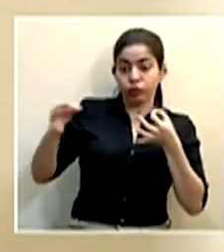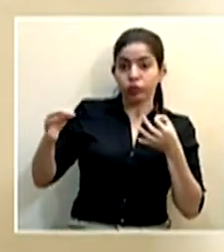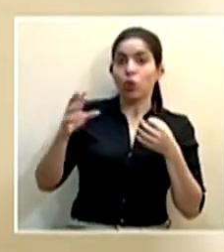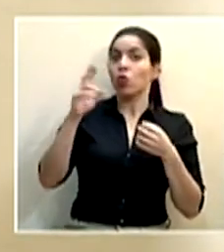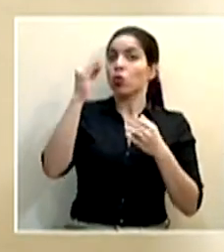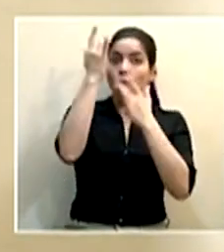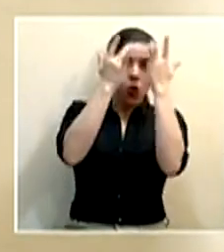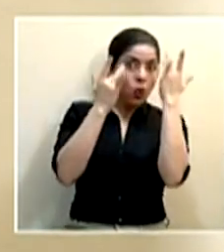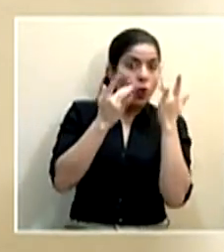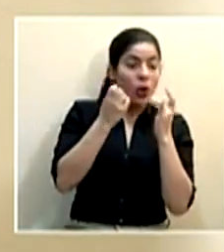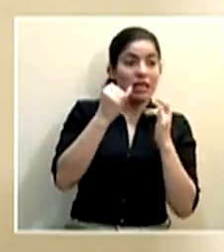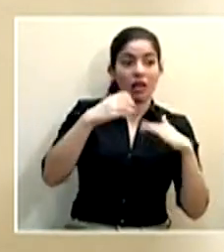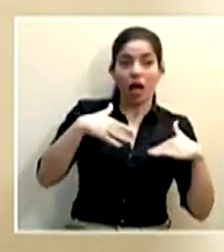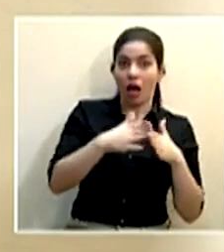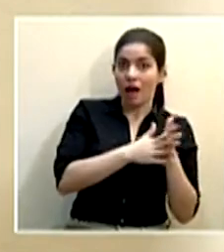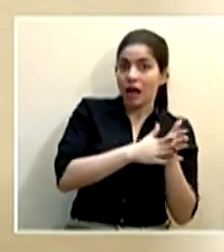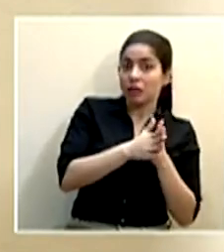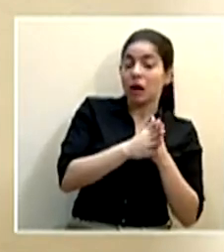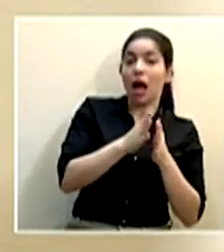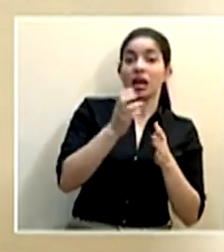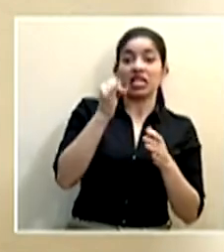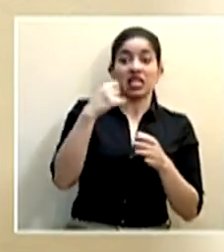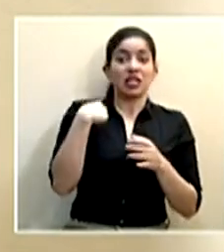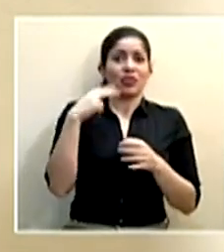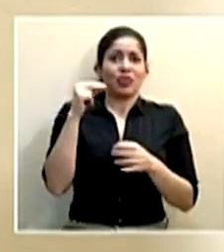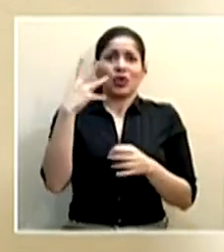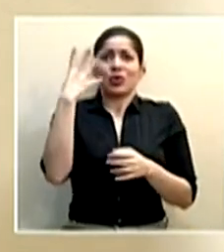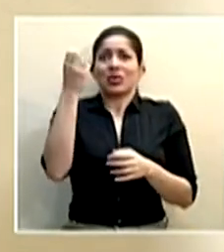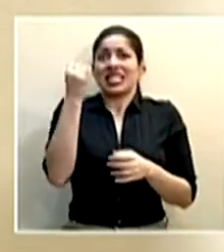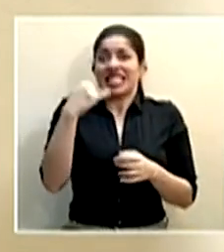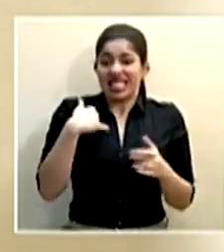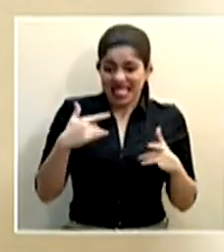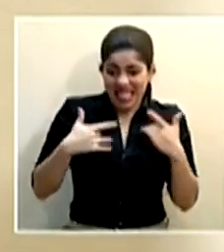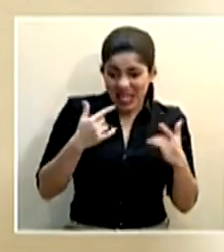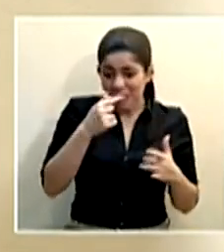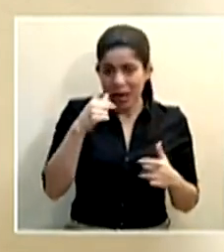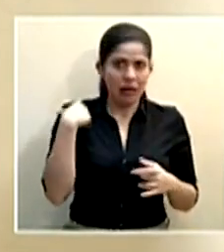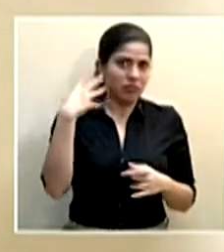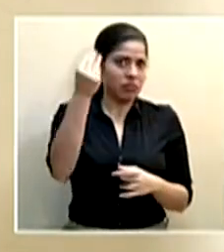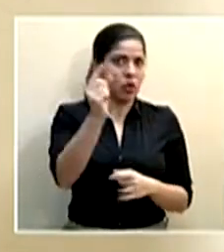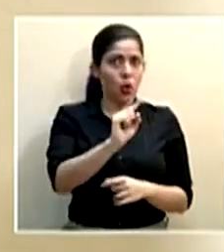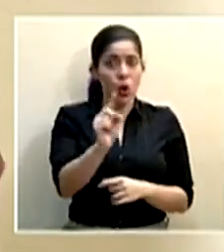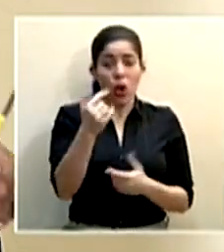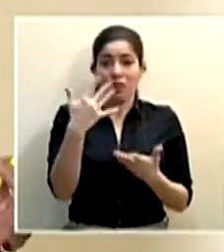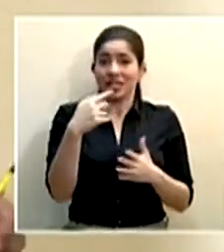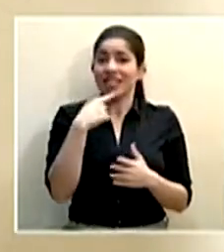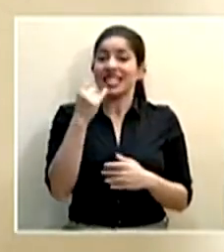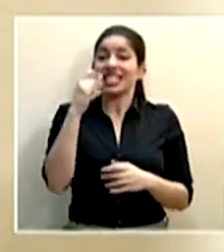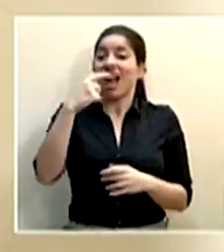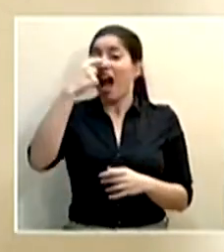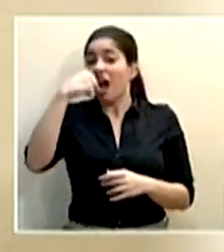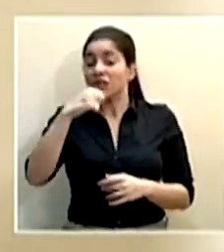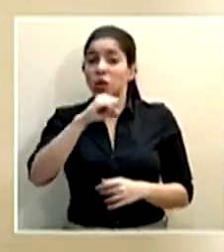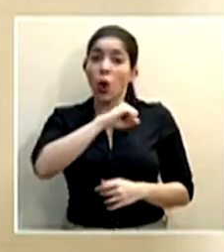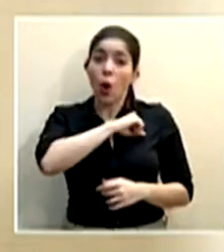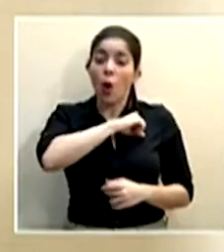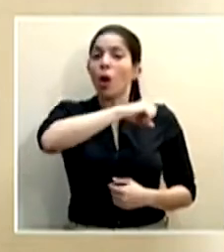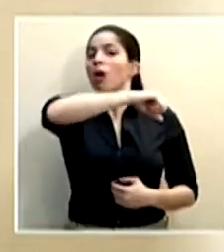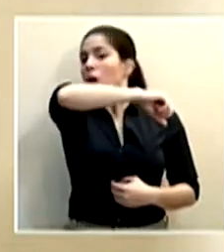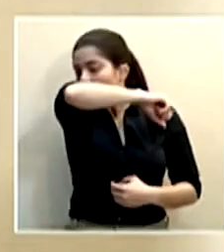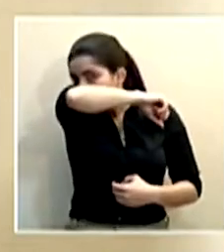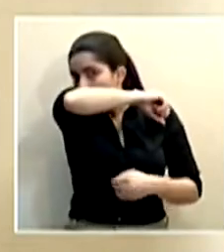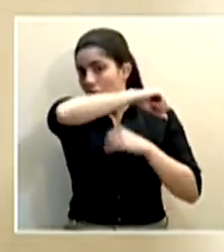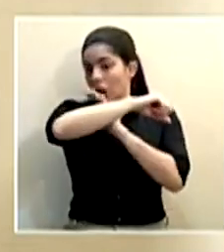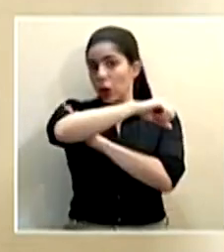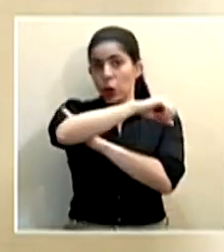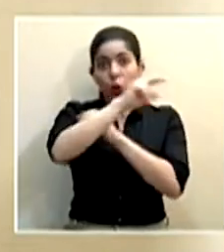la cara, si no se ha lavado las manos, igual yo no voy a salir si tengo síntomas respiratorios. Y lo que ya hablábamos de que si alguien va a sonovar o toser, se va a tapar con la cara